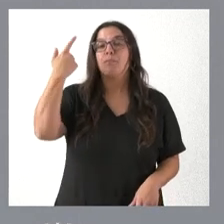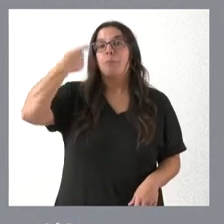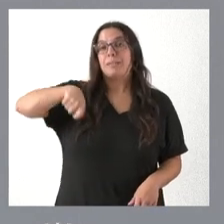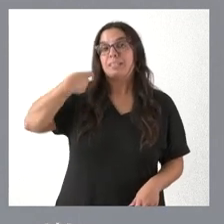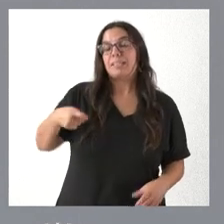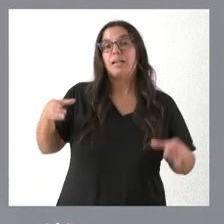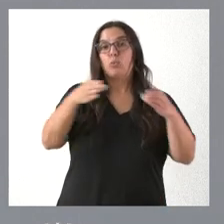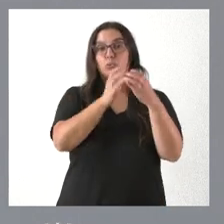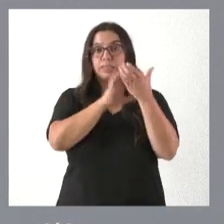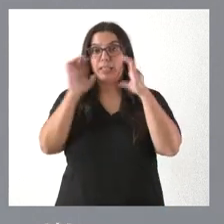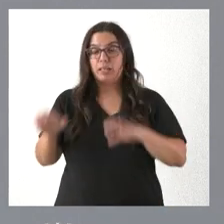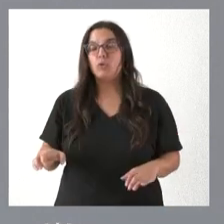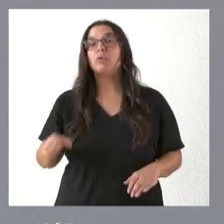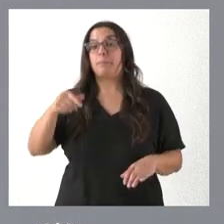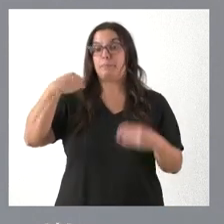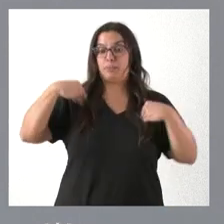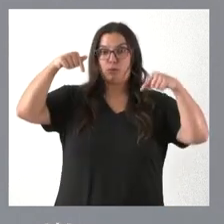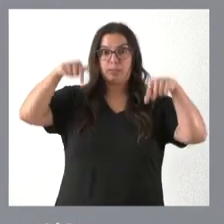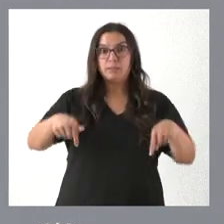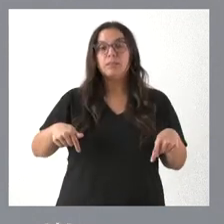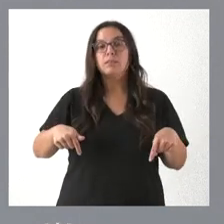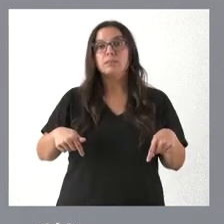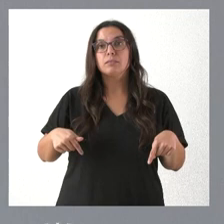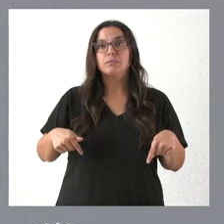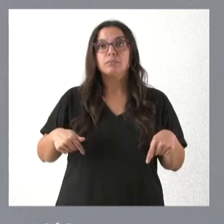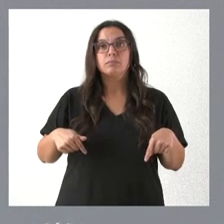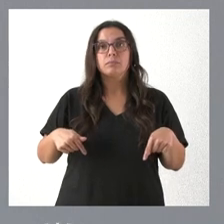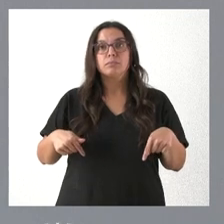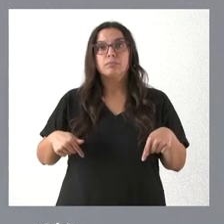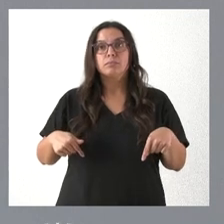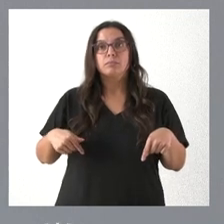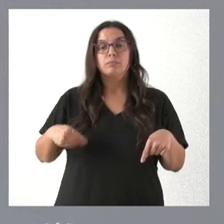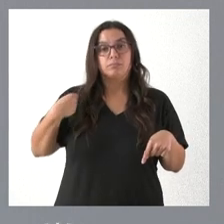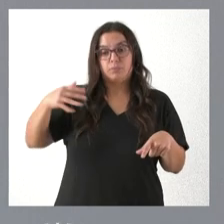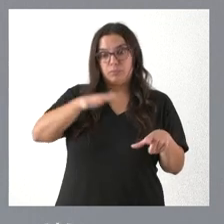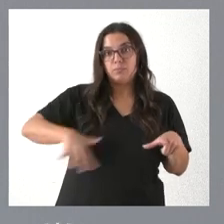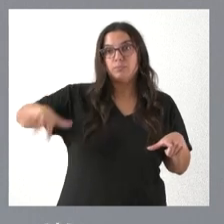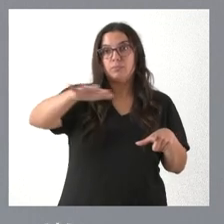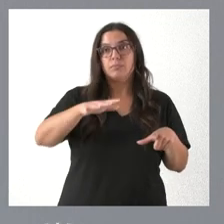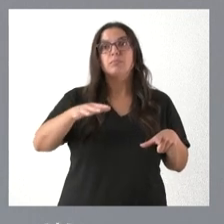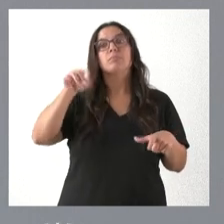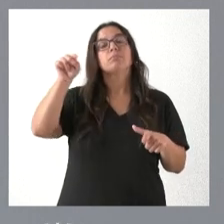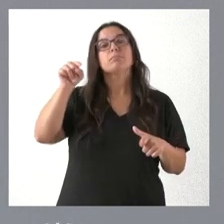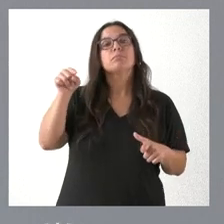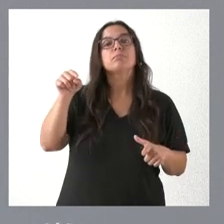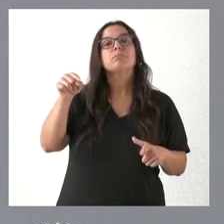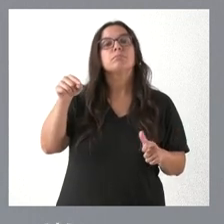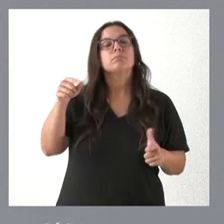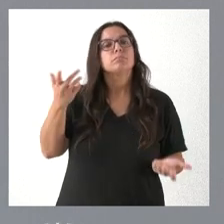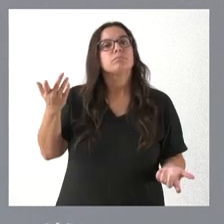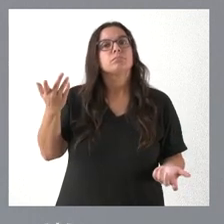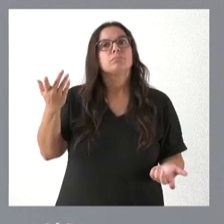de la junta de Castilla y león aquí mismo en este mismo recinto del colegio de la Asunción firmó